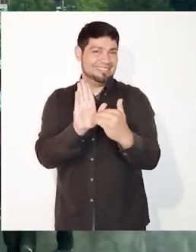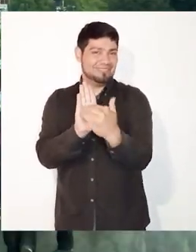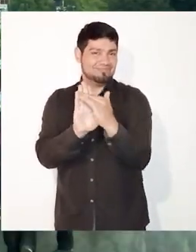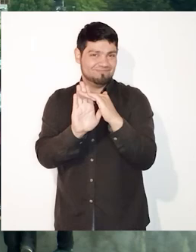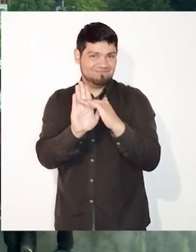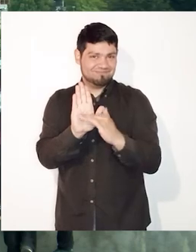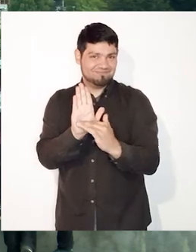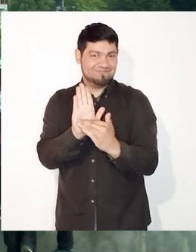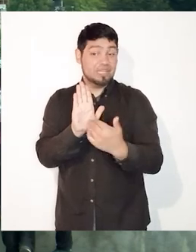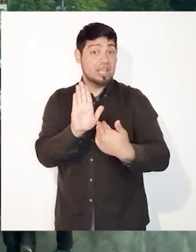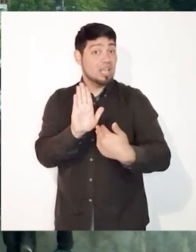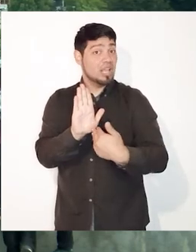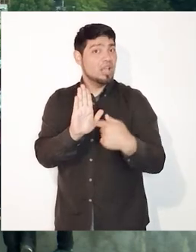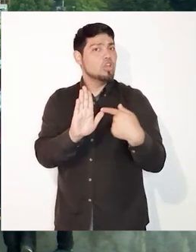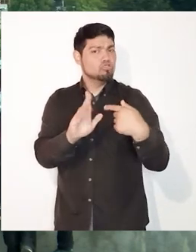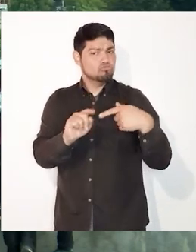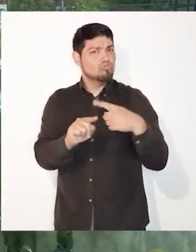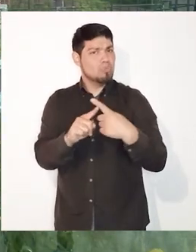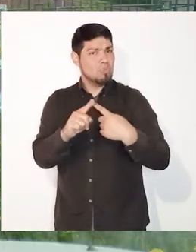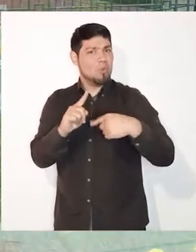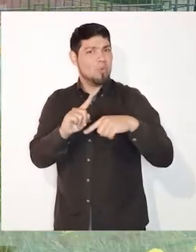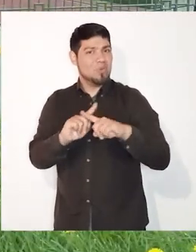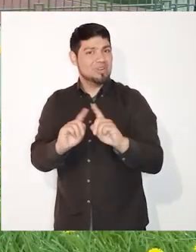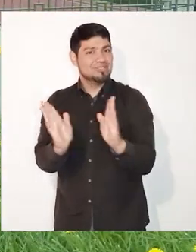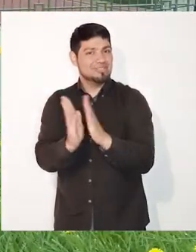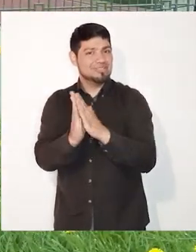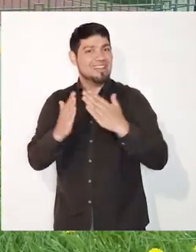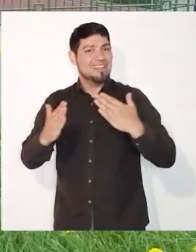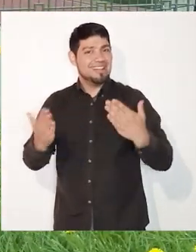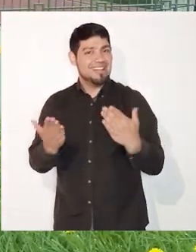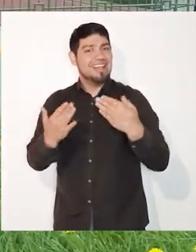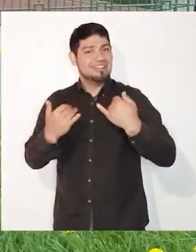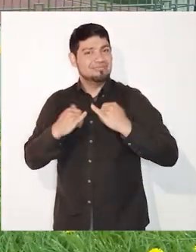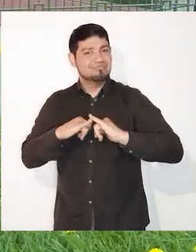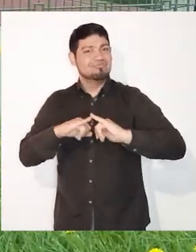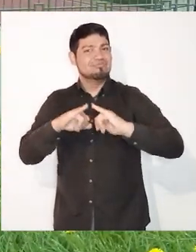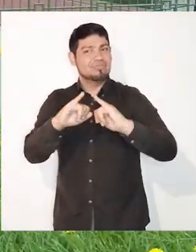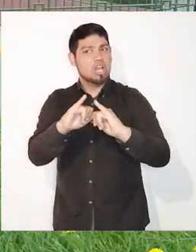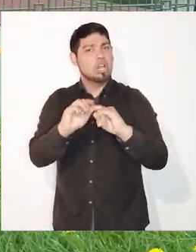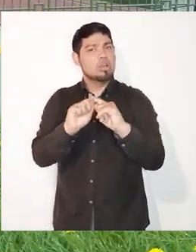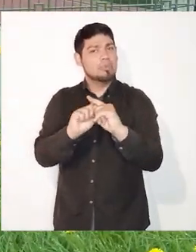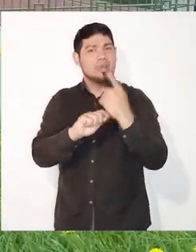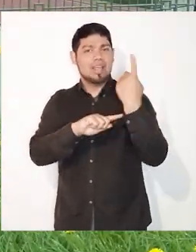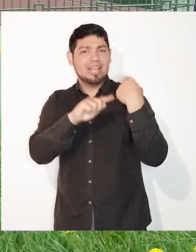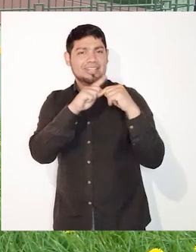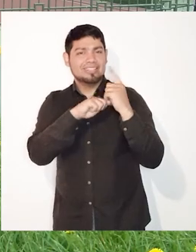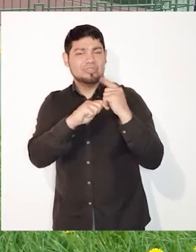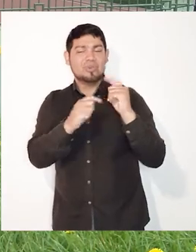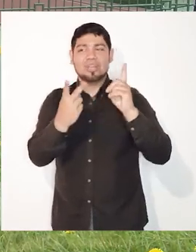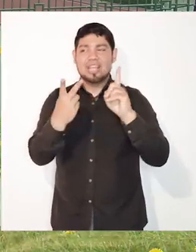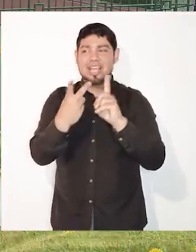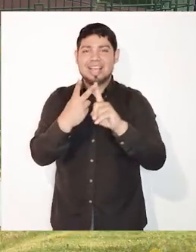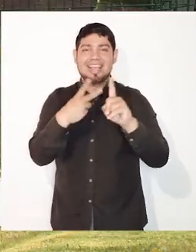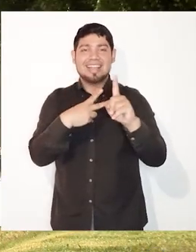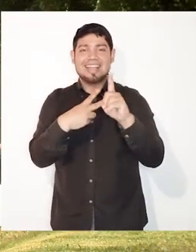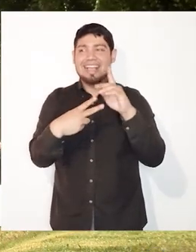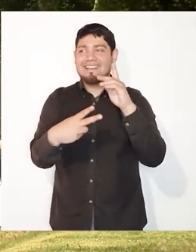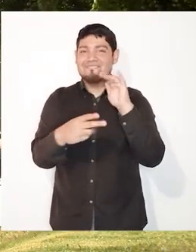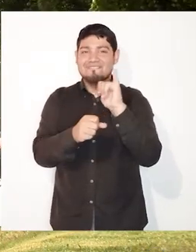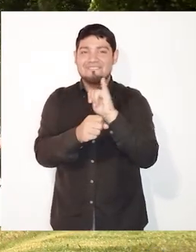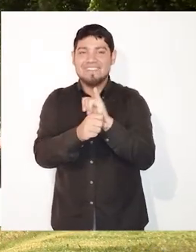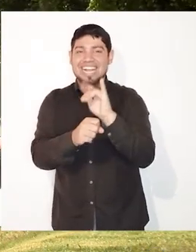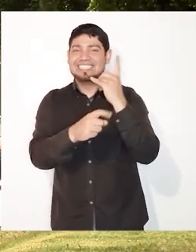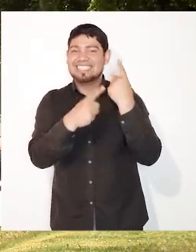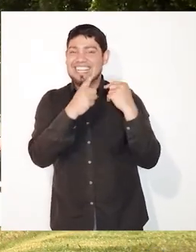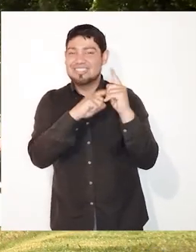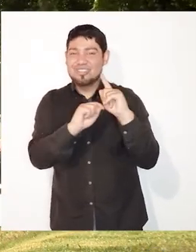razón, la mayoría de mis publicaciones son productos de indagar en la fuente, los mitos, leyendas y